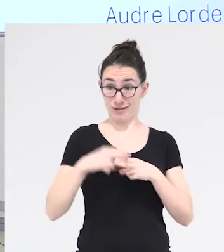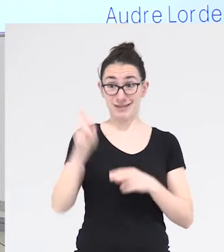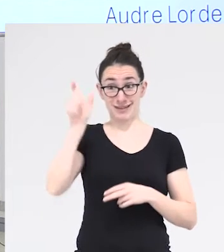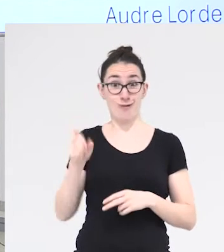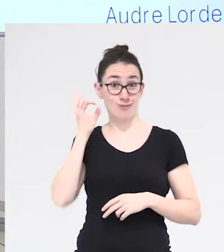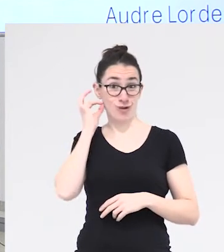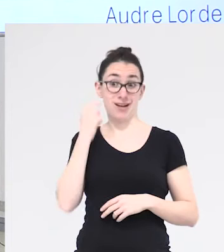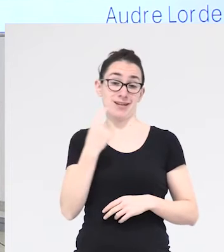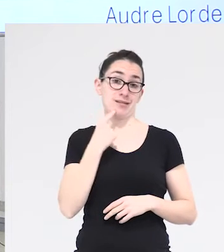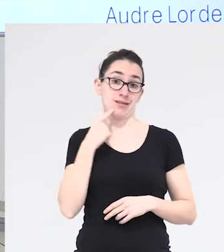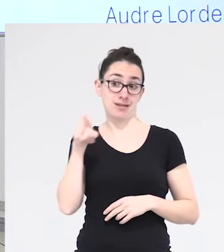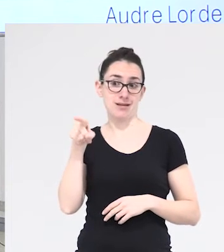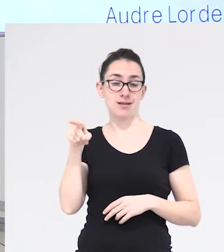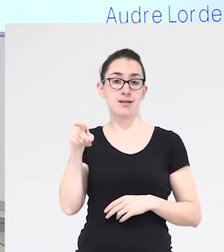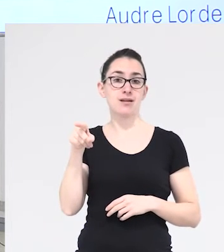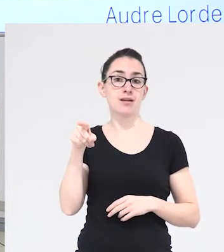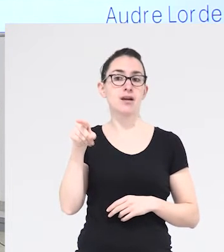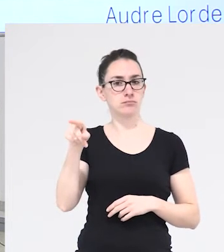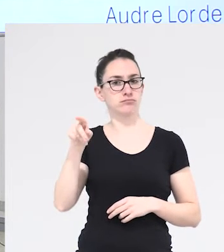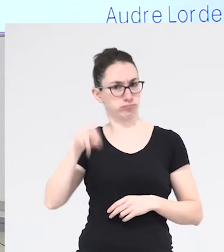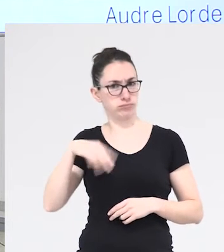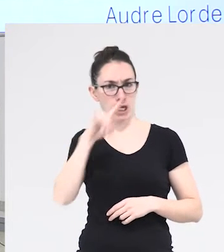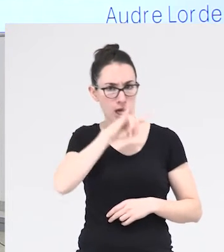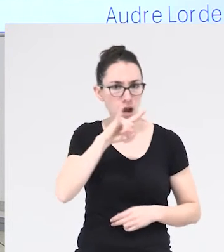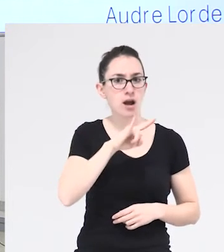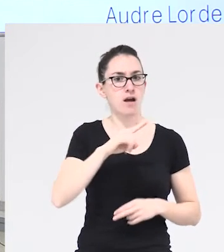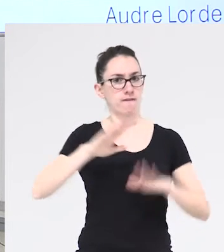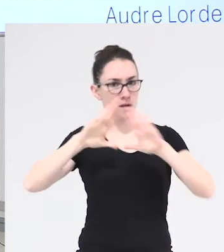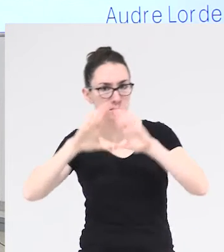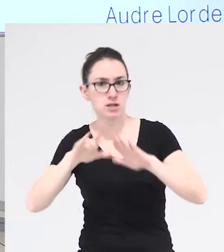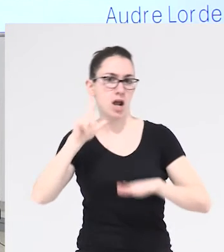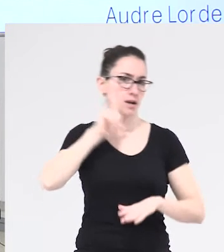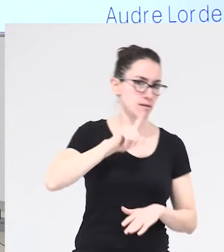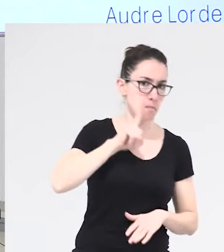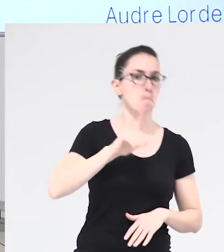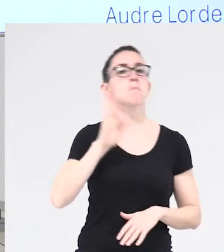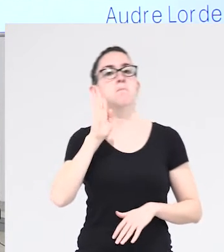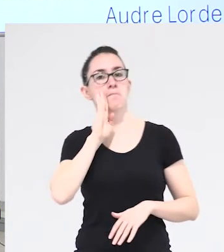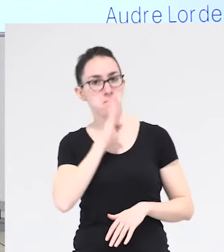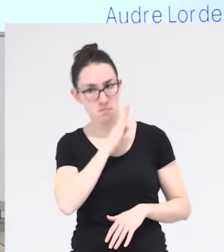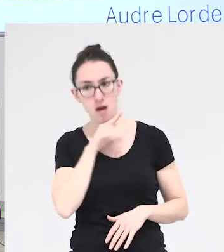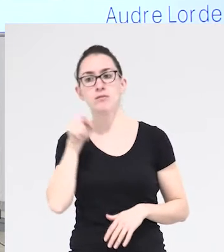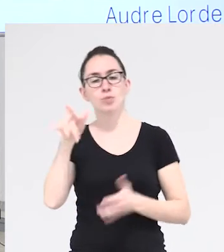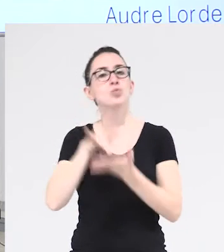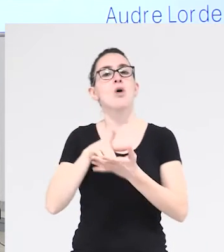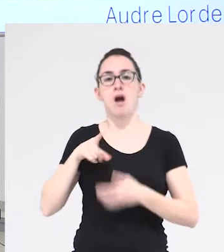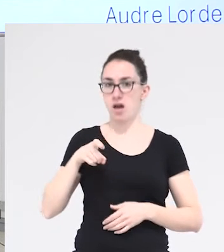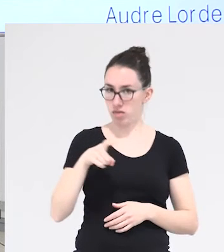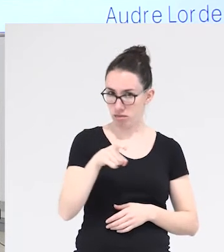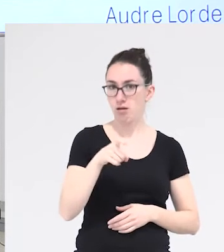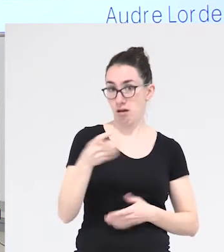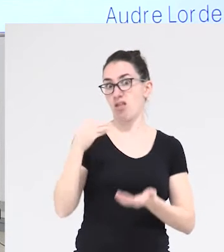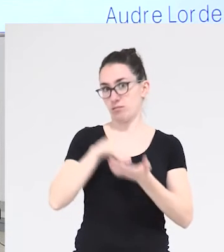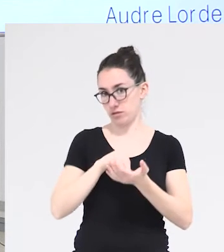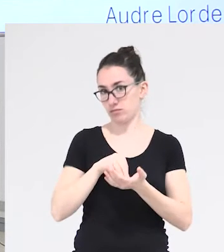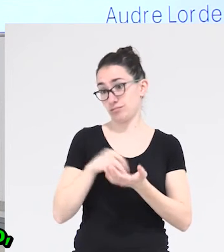decía, una mujer negra, feminista, lesbiana, madre, que pasó por un cáncer también